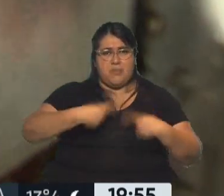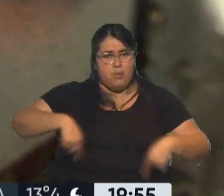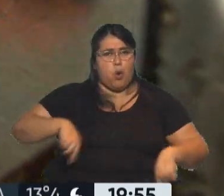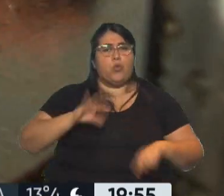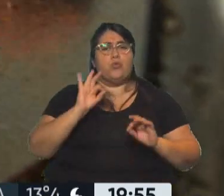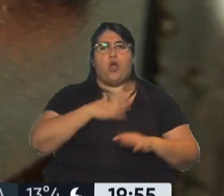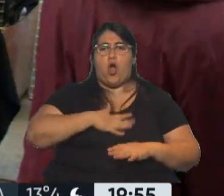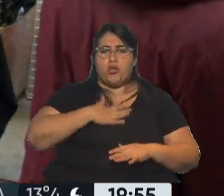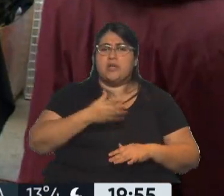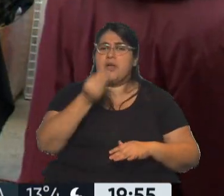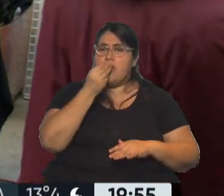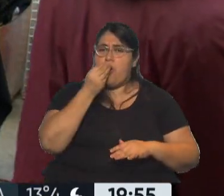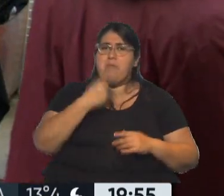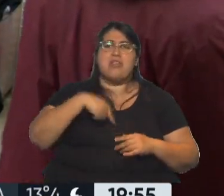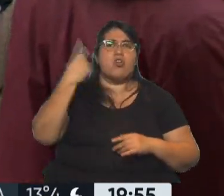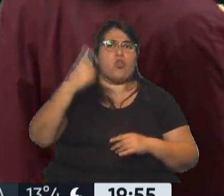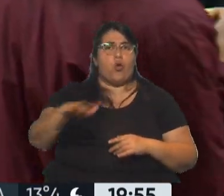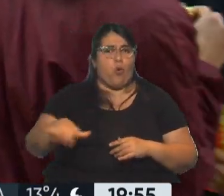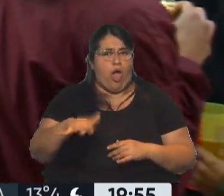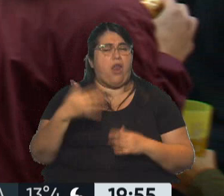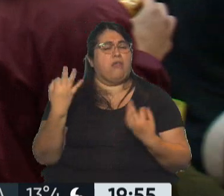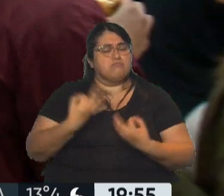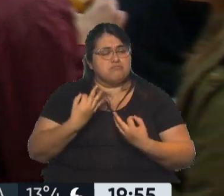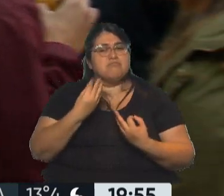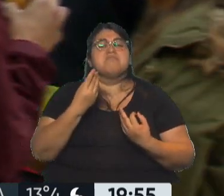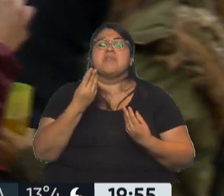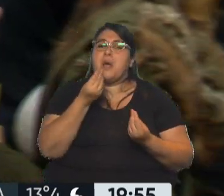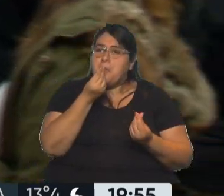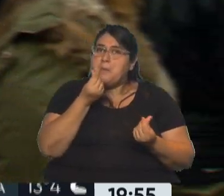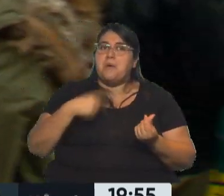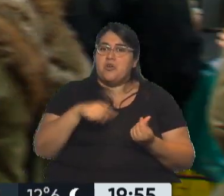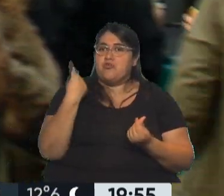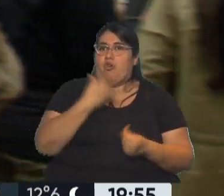contentos de probar algo de otro lugar. Y la verdad que tiene mucha aceptación, estamos muy contentos.